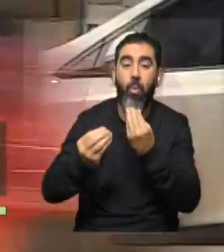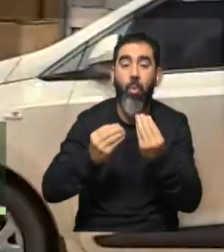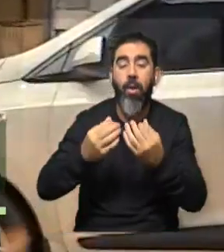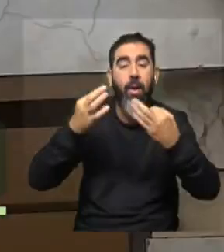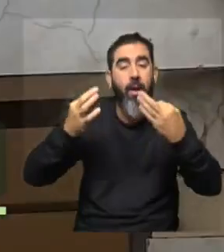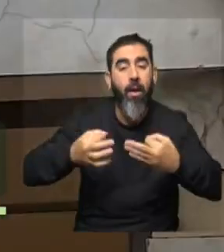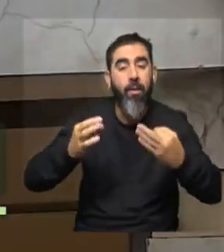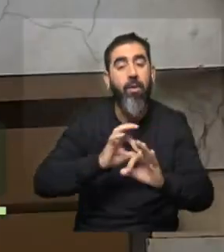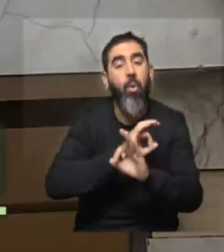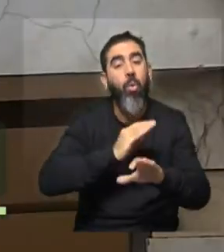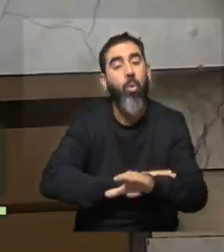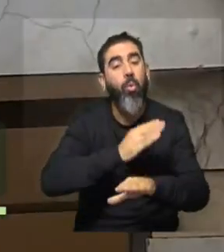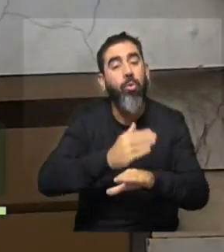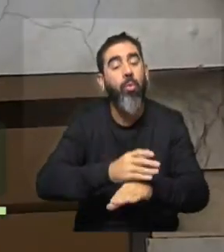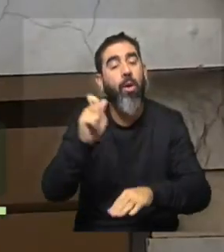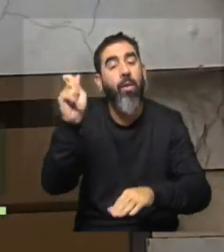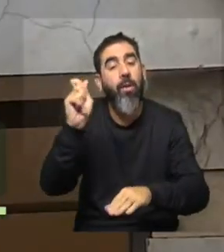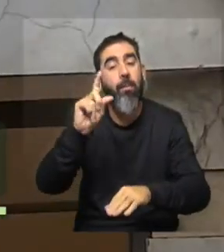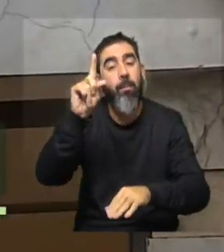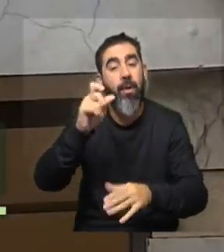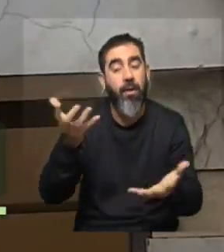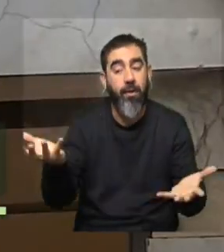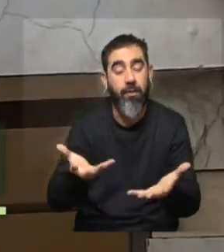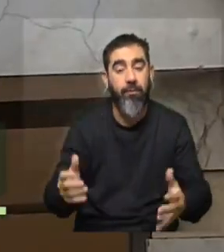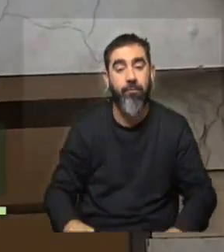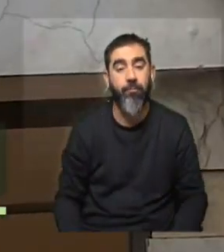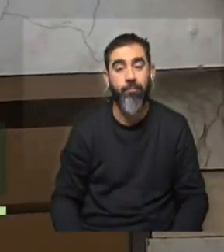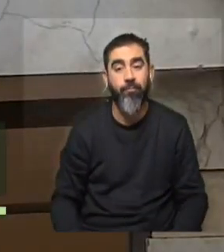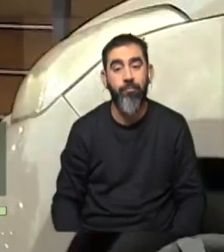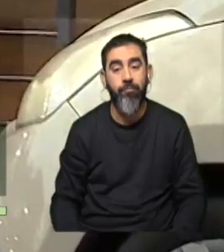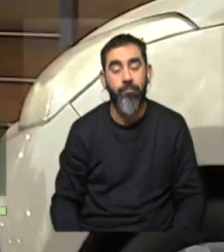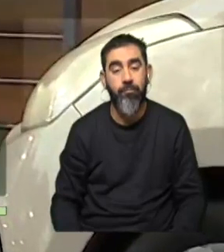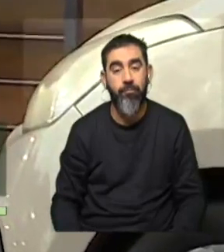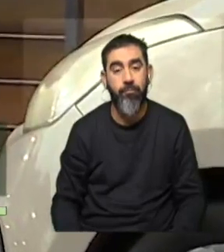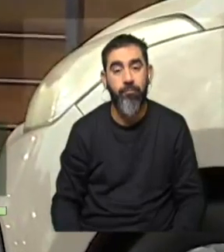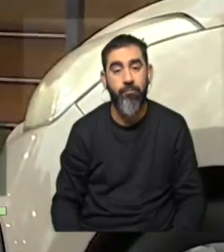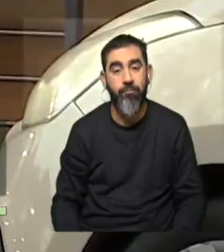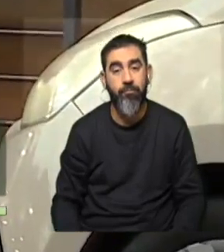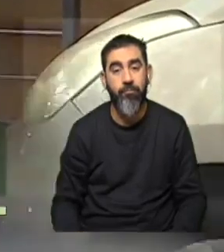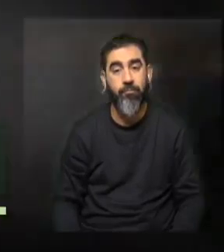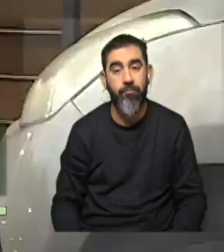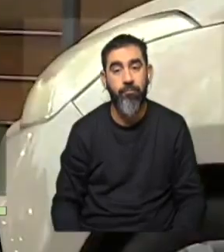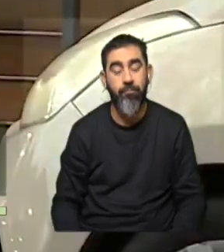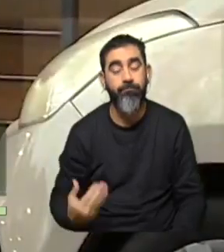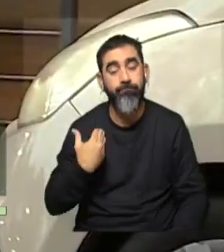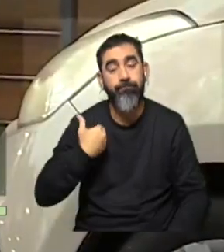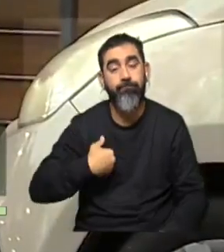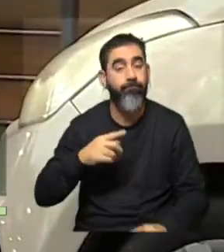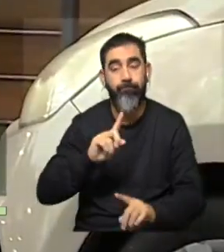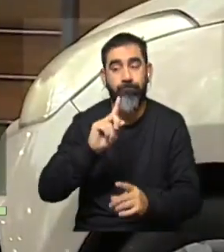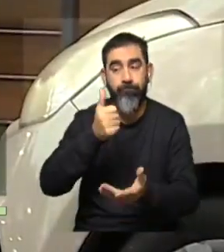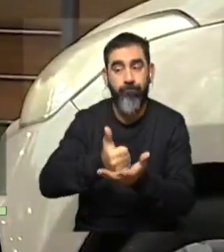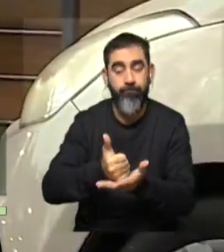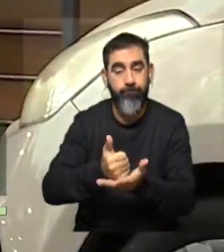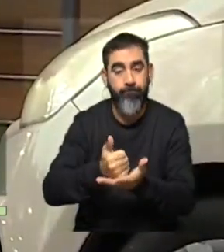garantías y las consecuencias de la situación de emergencia hídrica que estábamos viviendo y decretada formalmente por el gobierno entonces bueno Primero que nada lamentar que no hayan estado